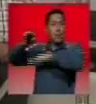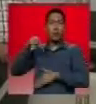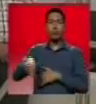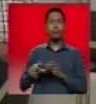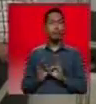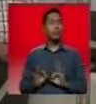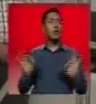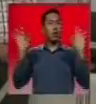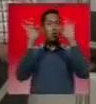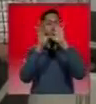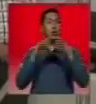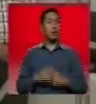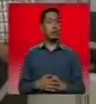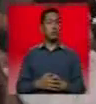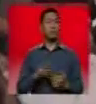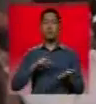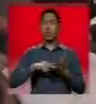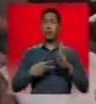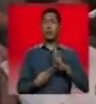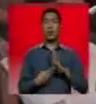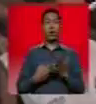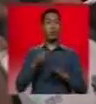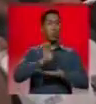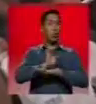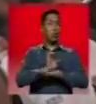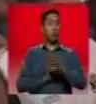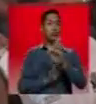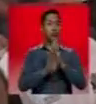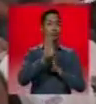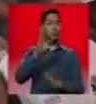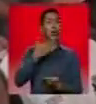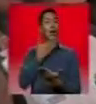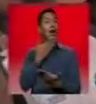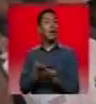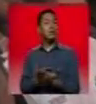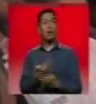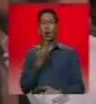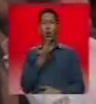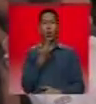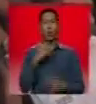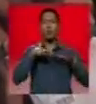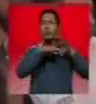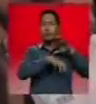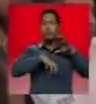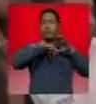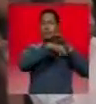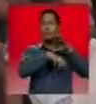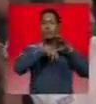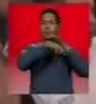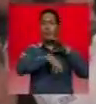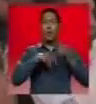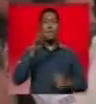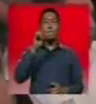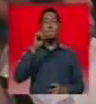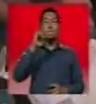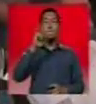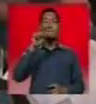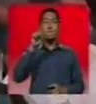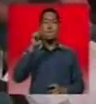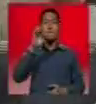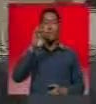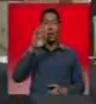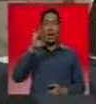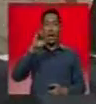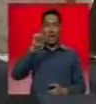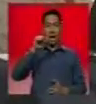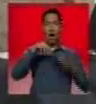es prometedor para el desarrollo del país. Solo el proyecto Fruta del Norte significa una producción de 25 mil toneladas de minerales